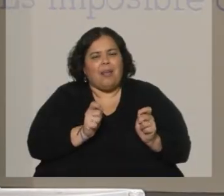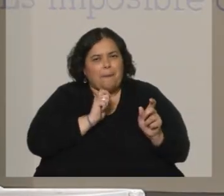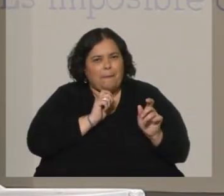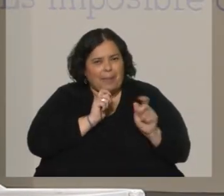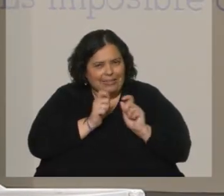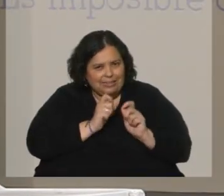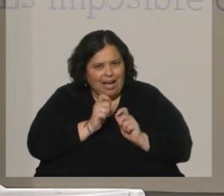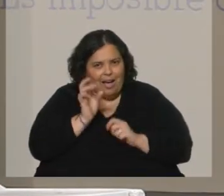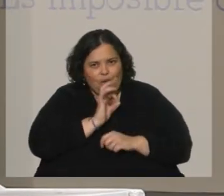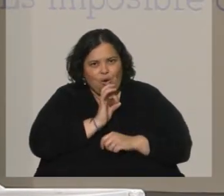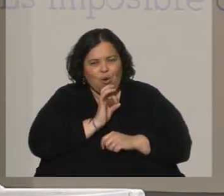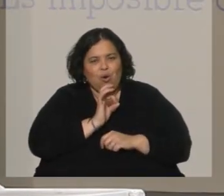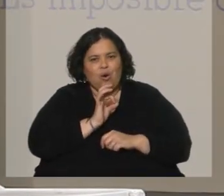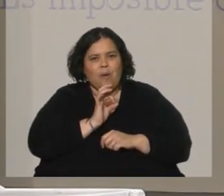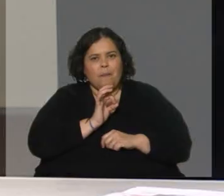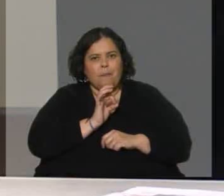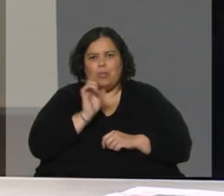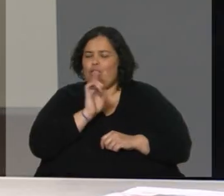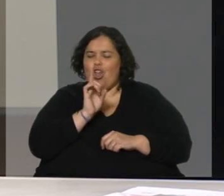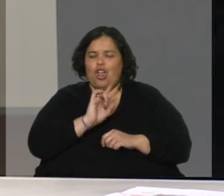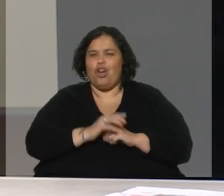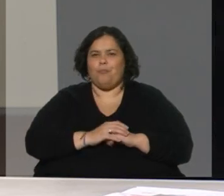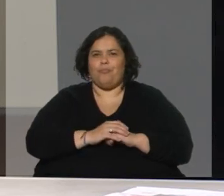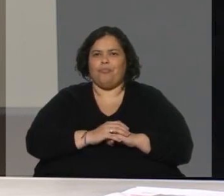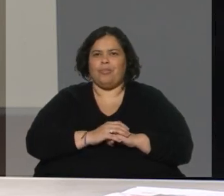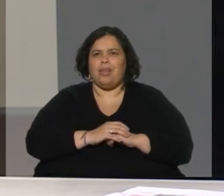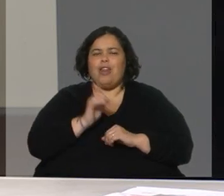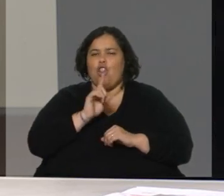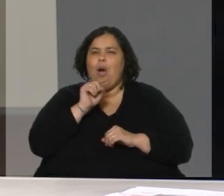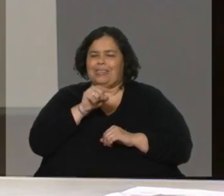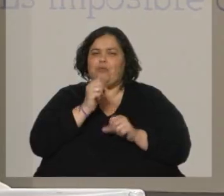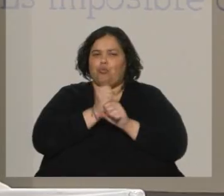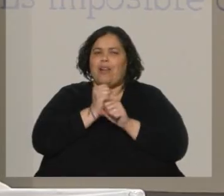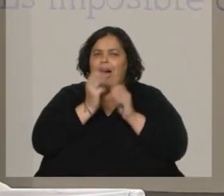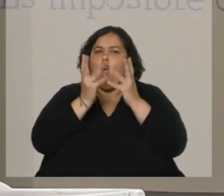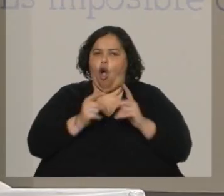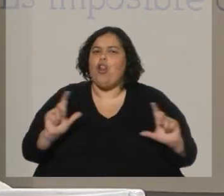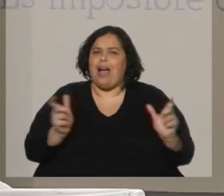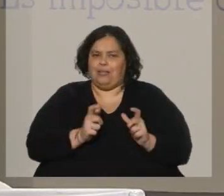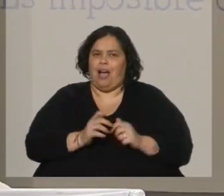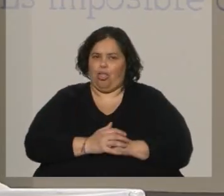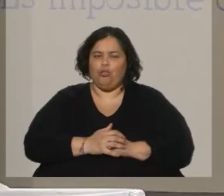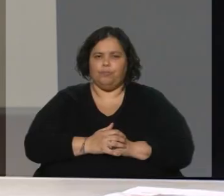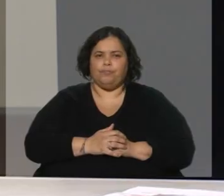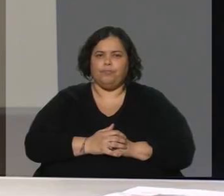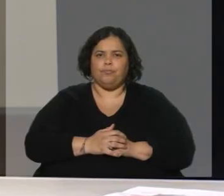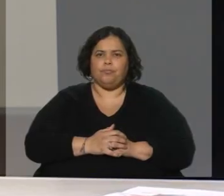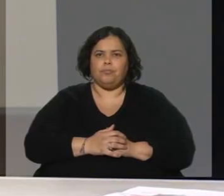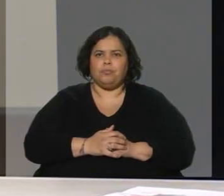la diaria del observador Yo pienso que fue un trabajo organizado pero varios varios medios recibieron